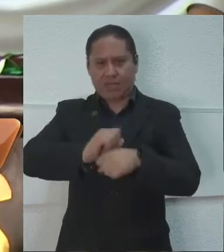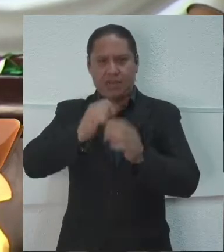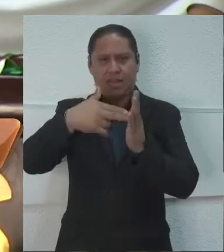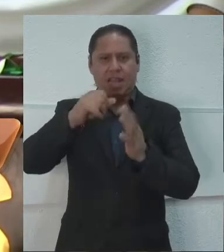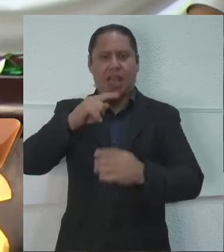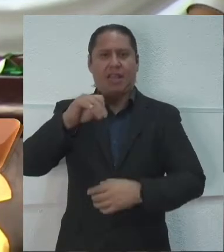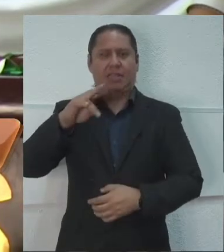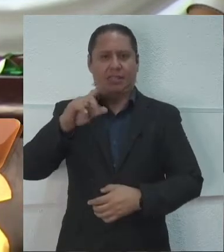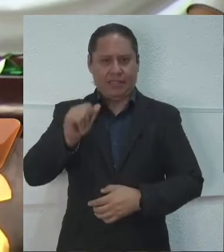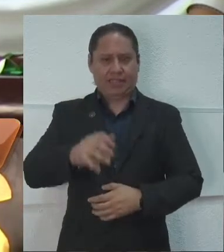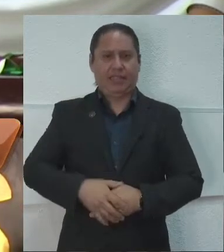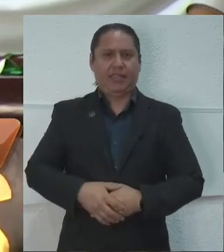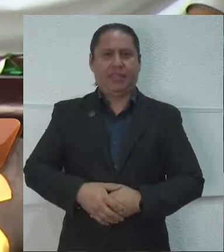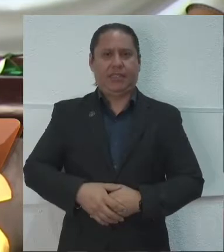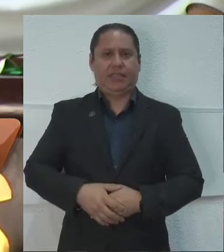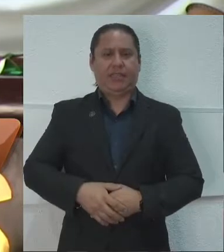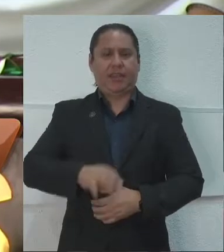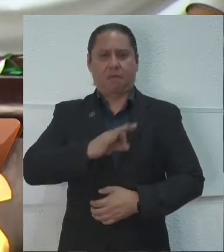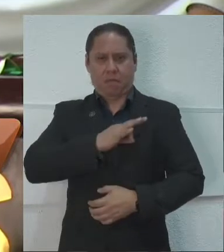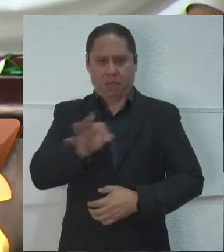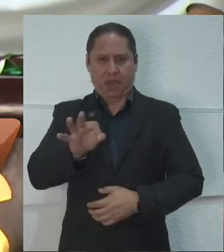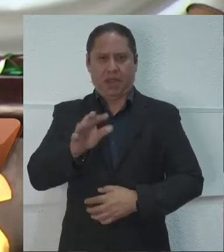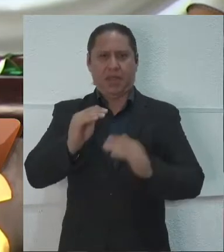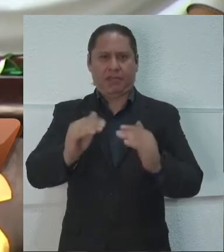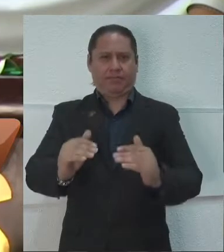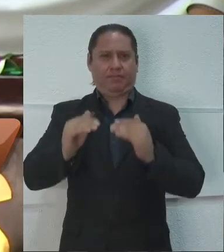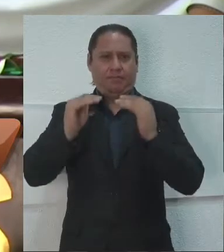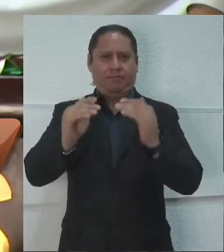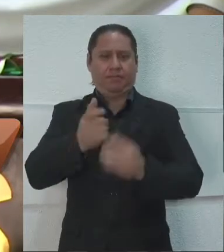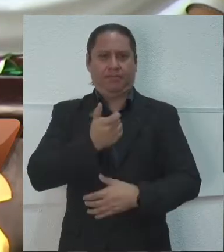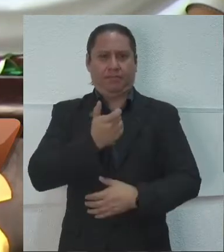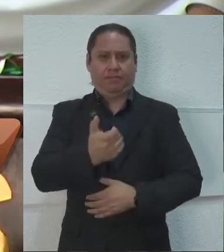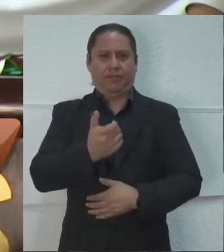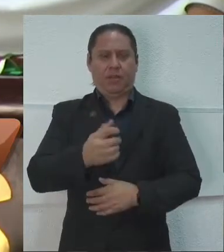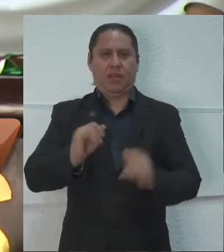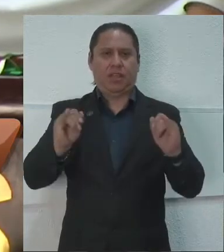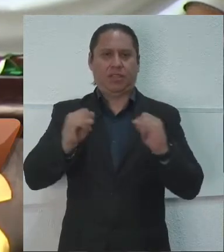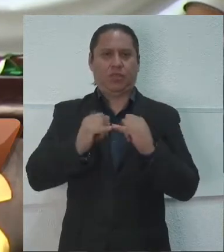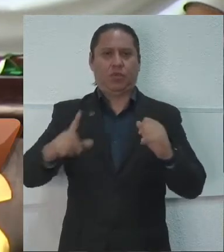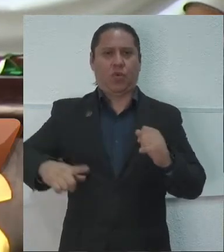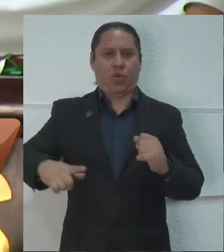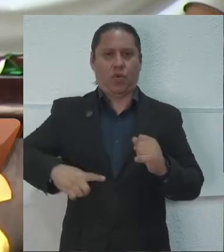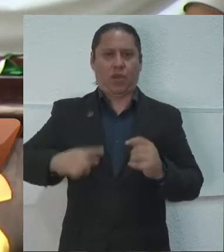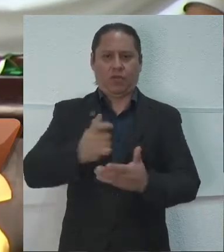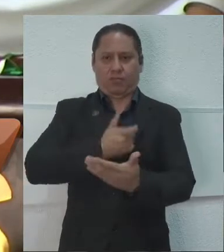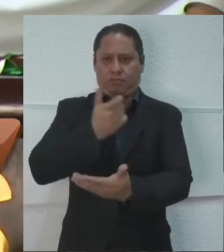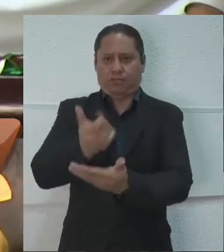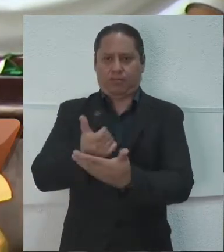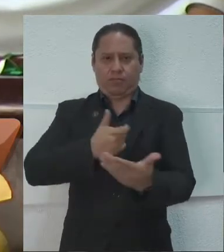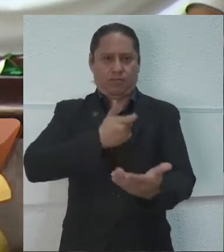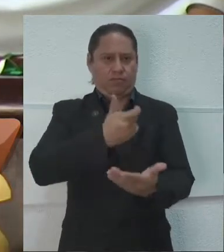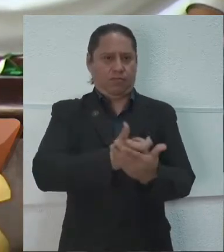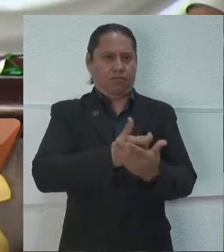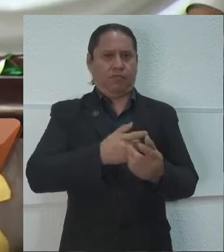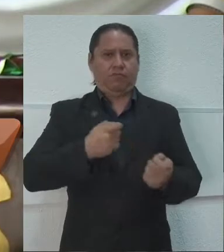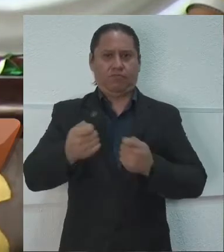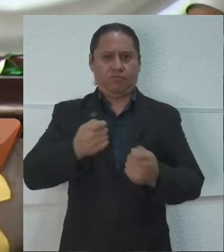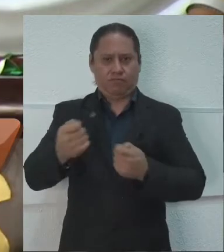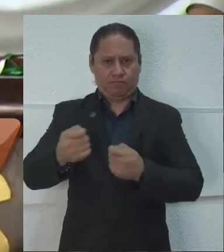Hacienda para que reconsidere aumentar los presupuestos para las dependencias encargadas de ejercer las